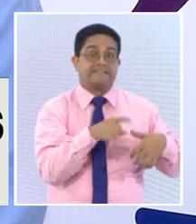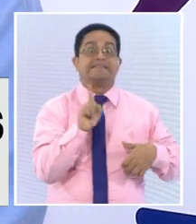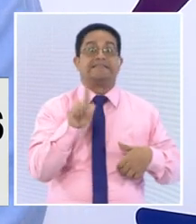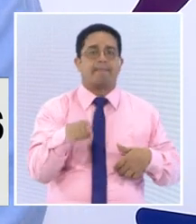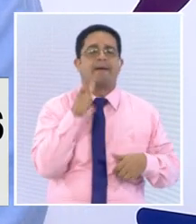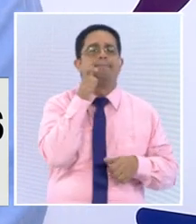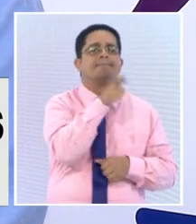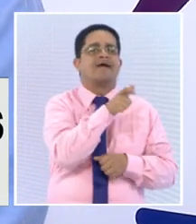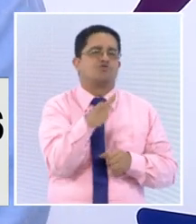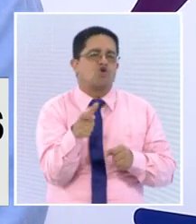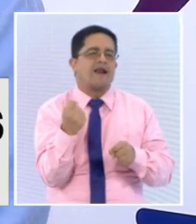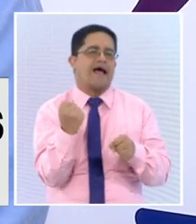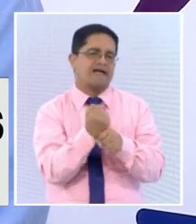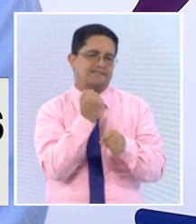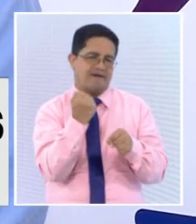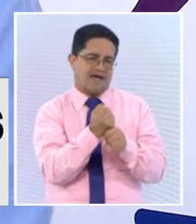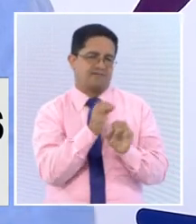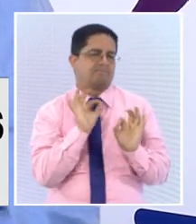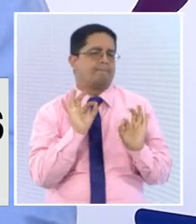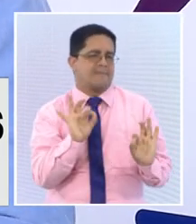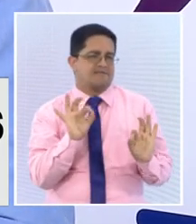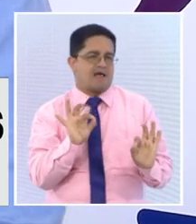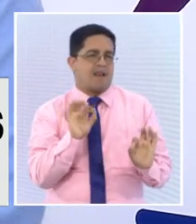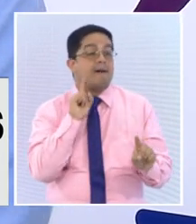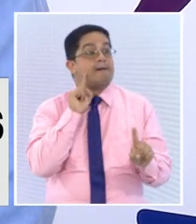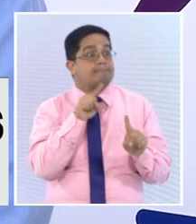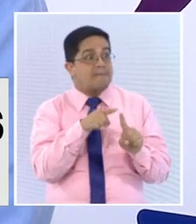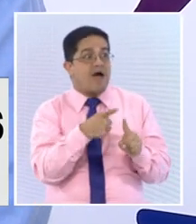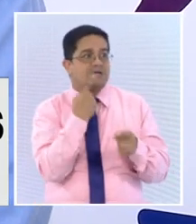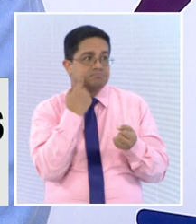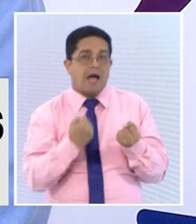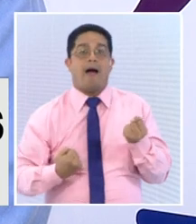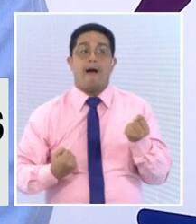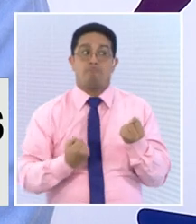técnico instrumentista especializado para asistir